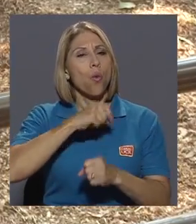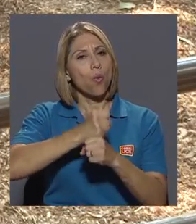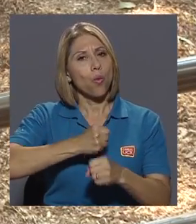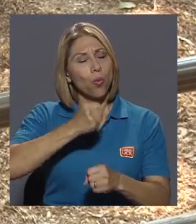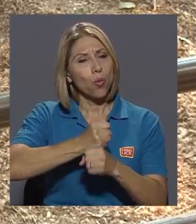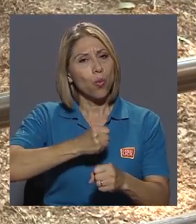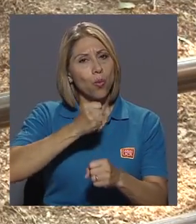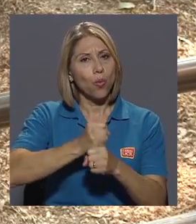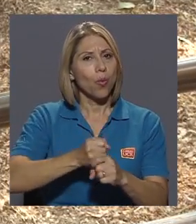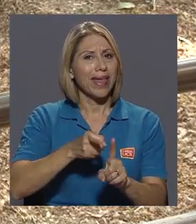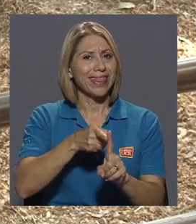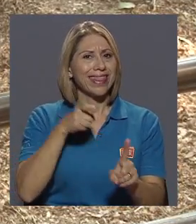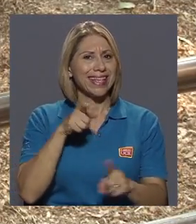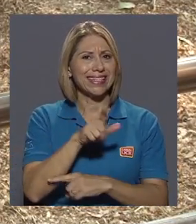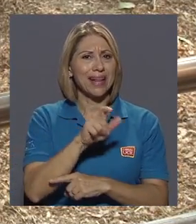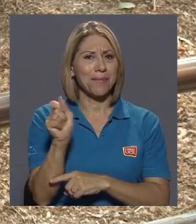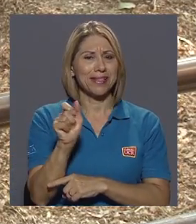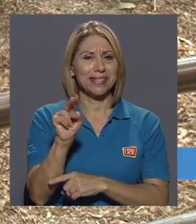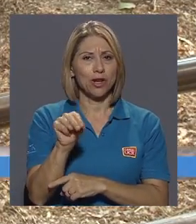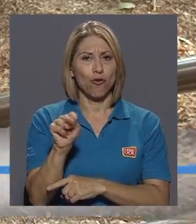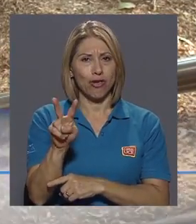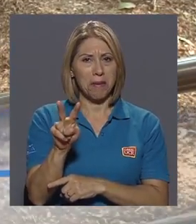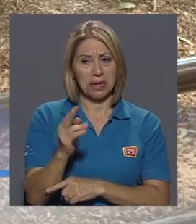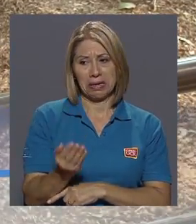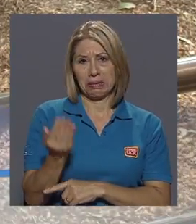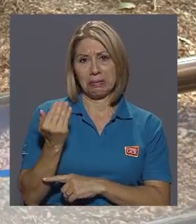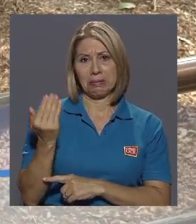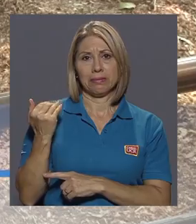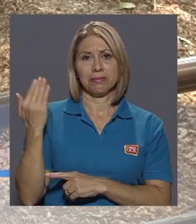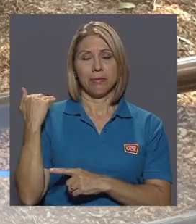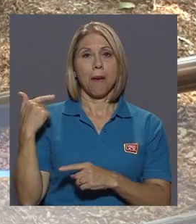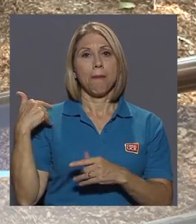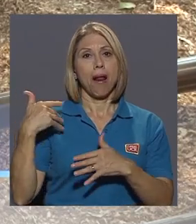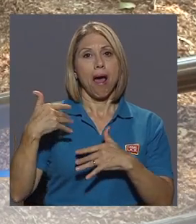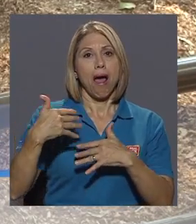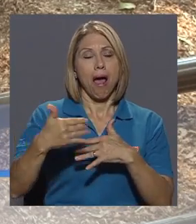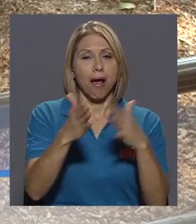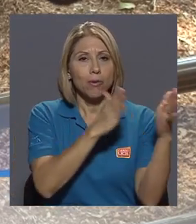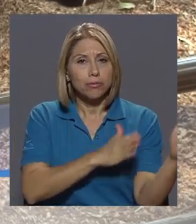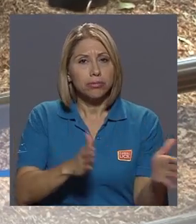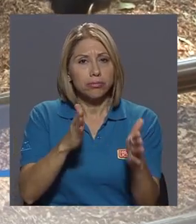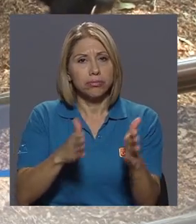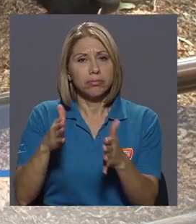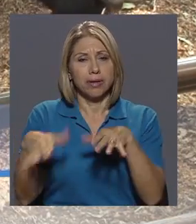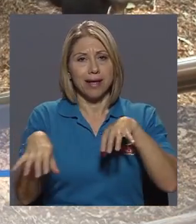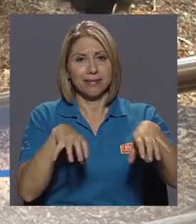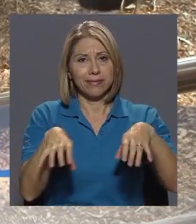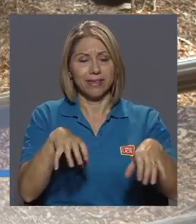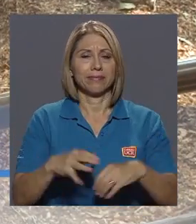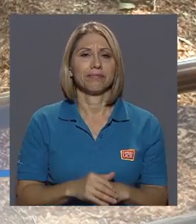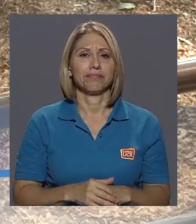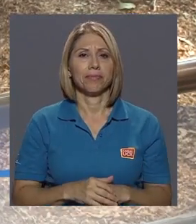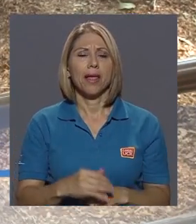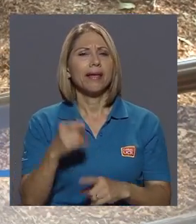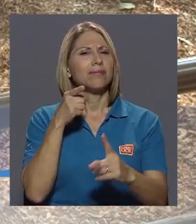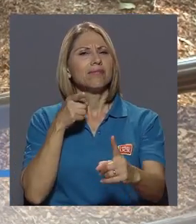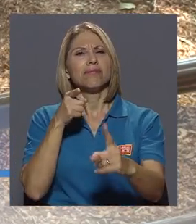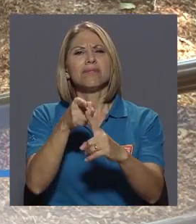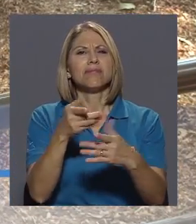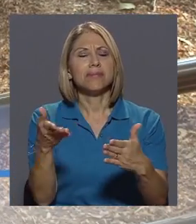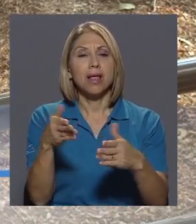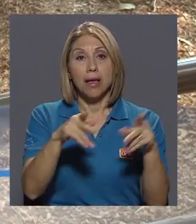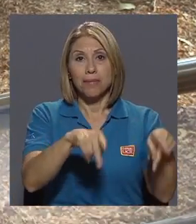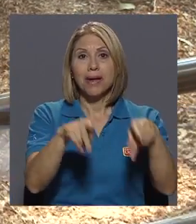desde el mes casi de noviembre en toda esta actividad, pues conlleva mucha logística. La idea sobre todo es que las personas